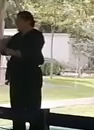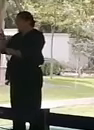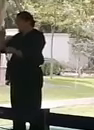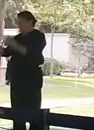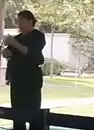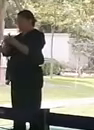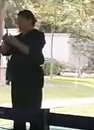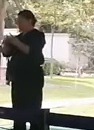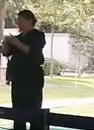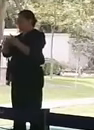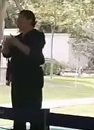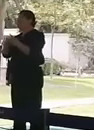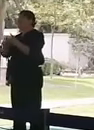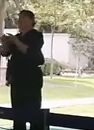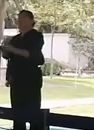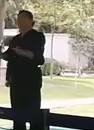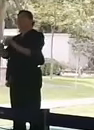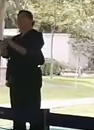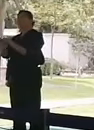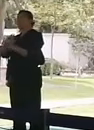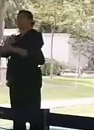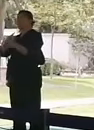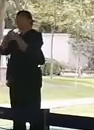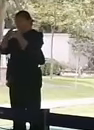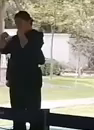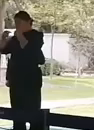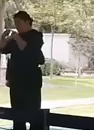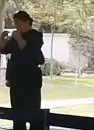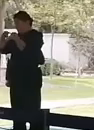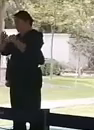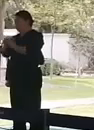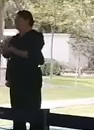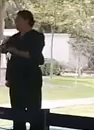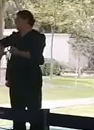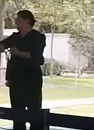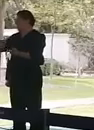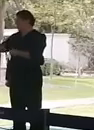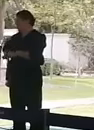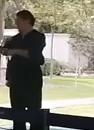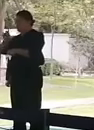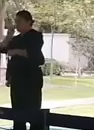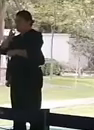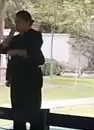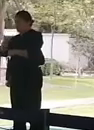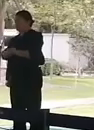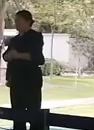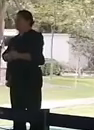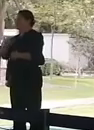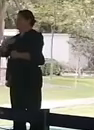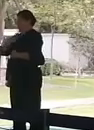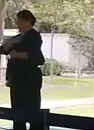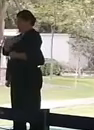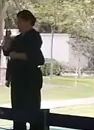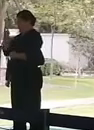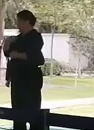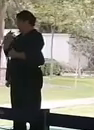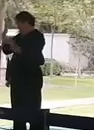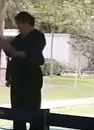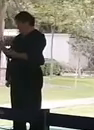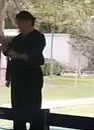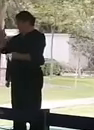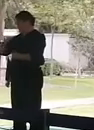lo importantísimo, y en el diálogo, comentaba la gobernadora, mire, no vine solo yo,